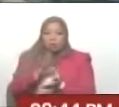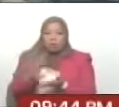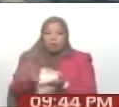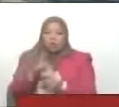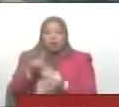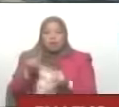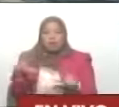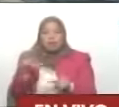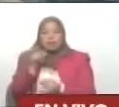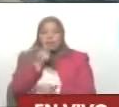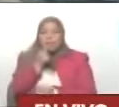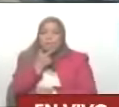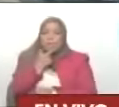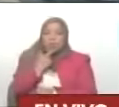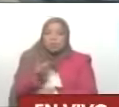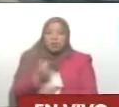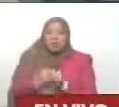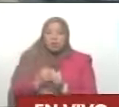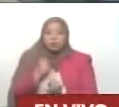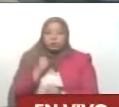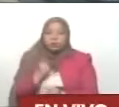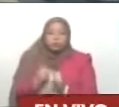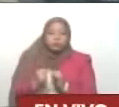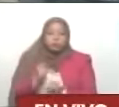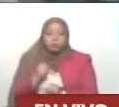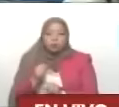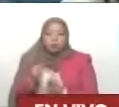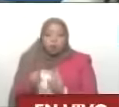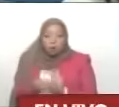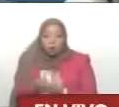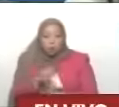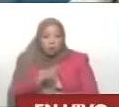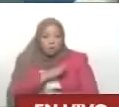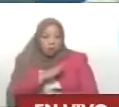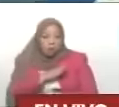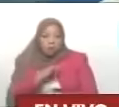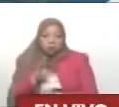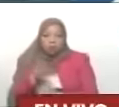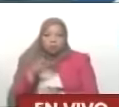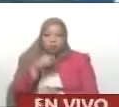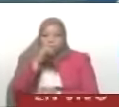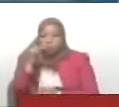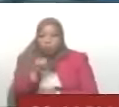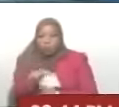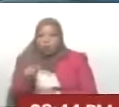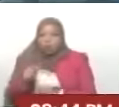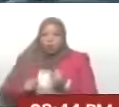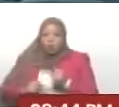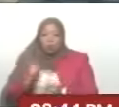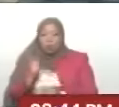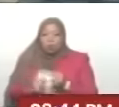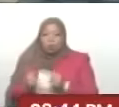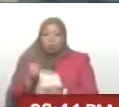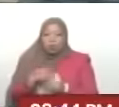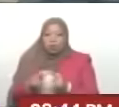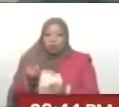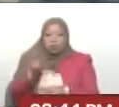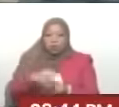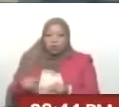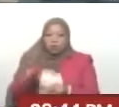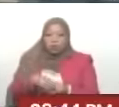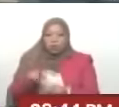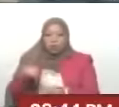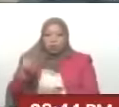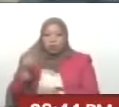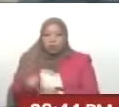de ellas tiene un swing diferente, tiene un sello particular. Por ejemplo, él, que es del Zulia, tiene un ritmo increíble. De hecho, le dijimos a él para